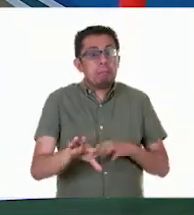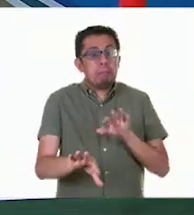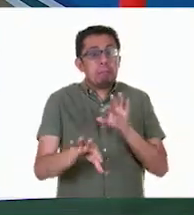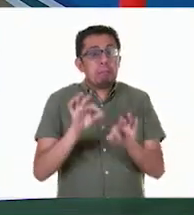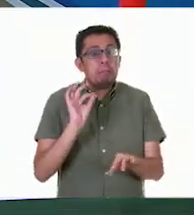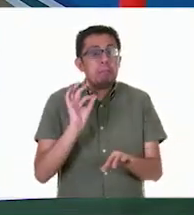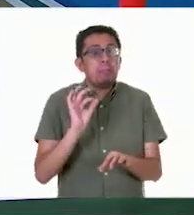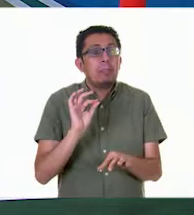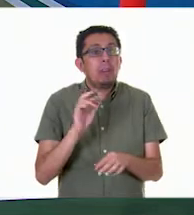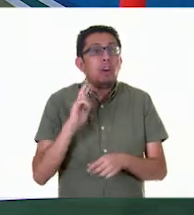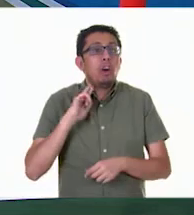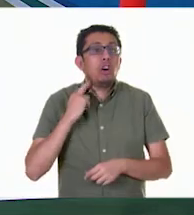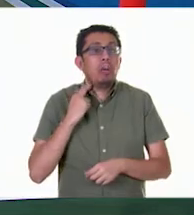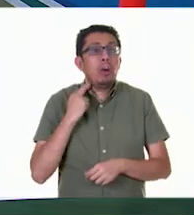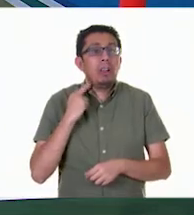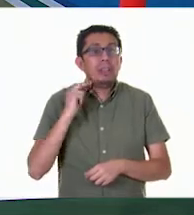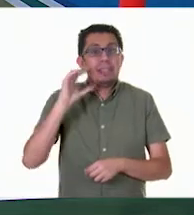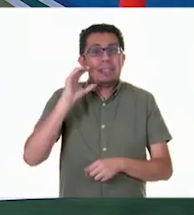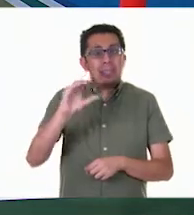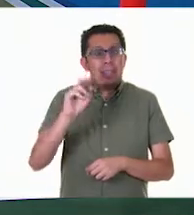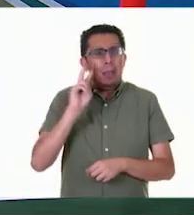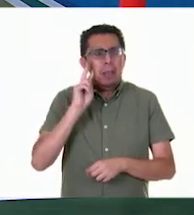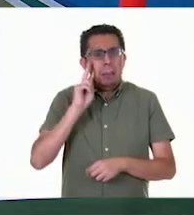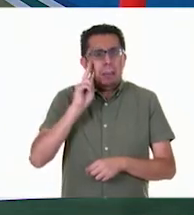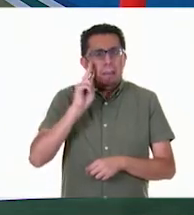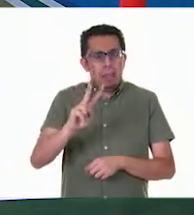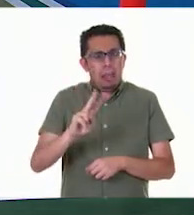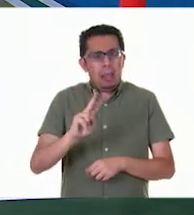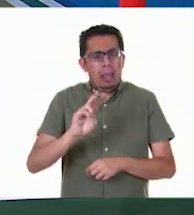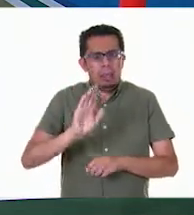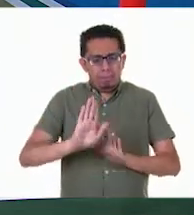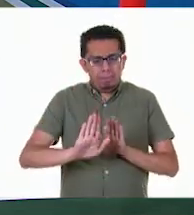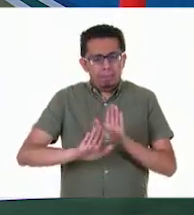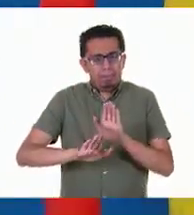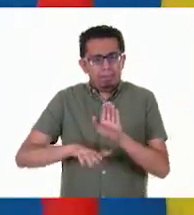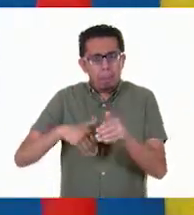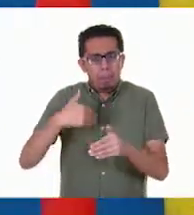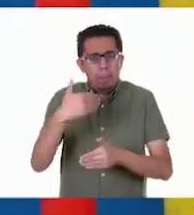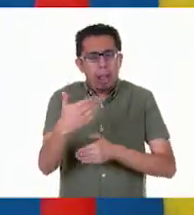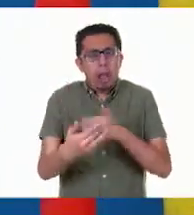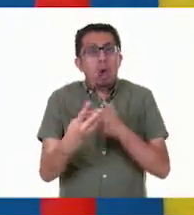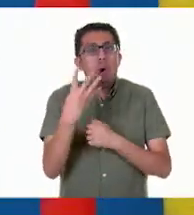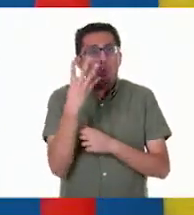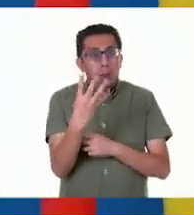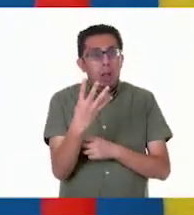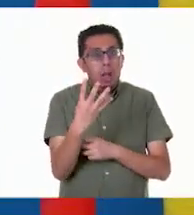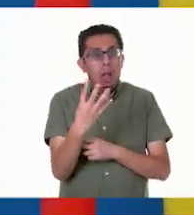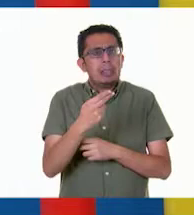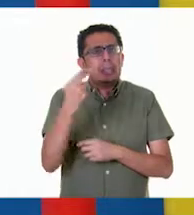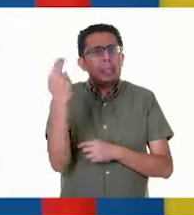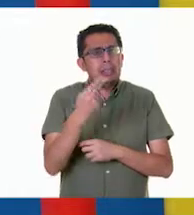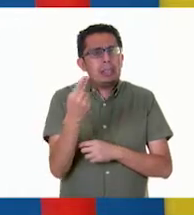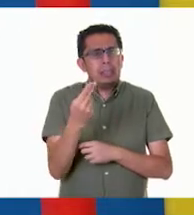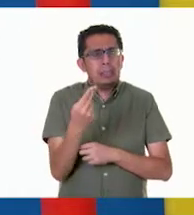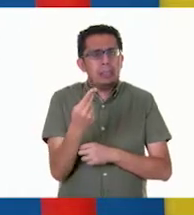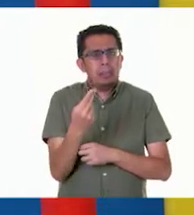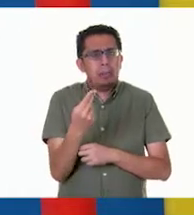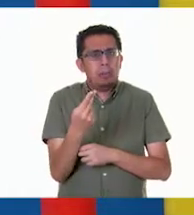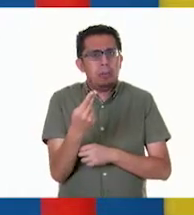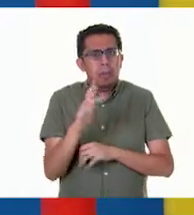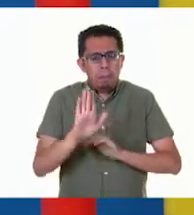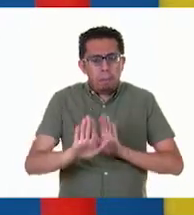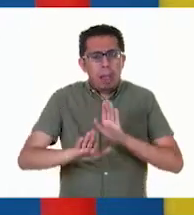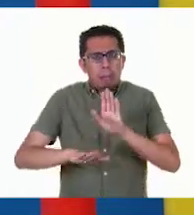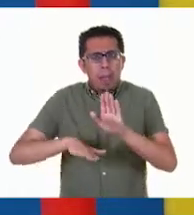robot C. Veo que avanzó 4 unidades y para eso necesito 10 pasos. Así